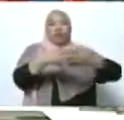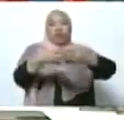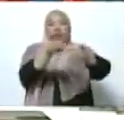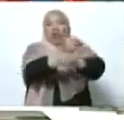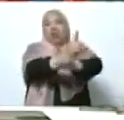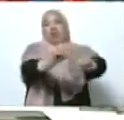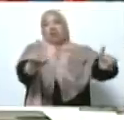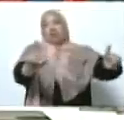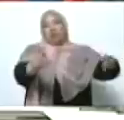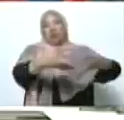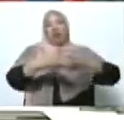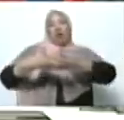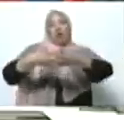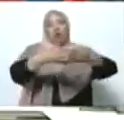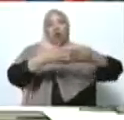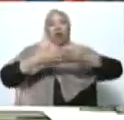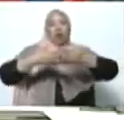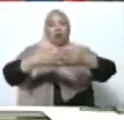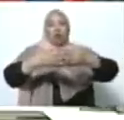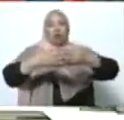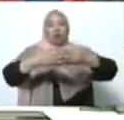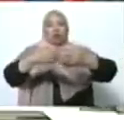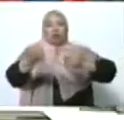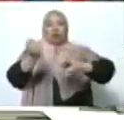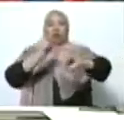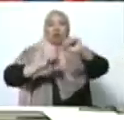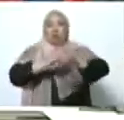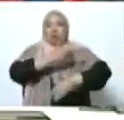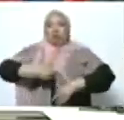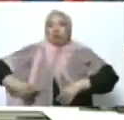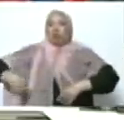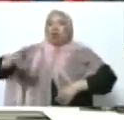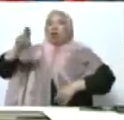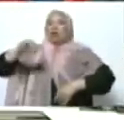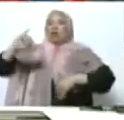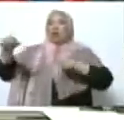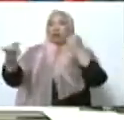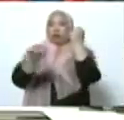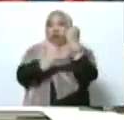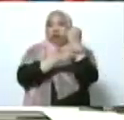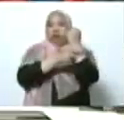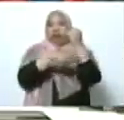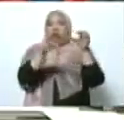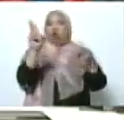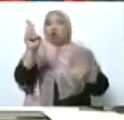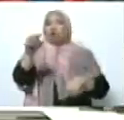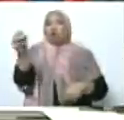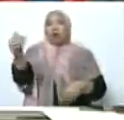designar como presidente de Narnia un tipo que jamás fue a una elección presidencial.